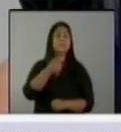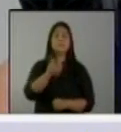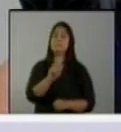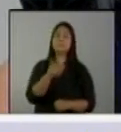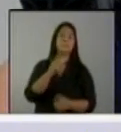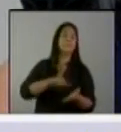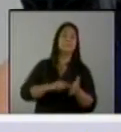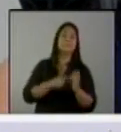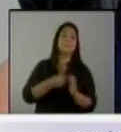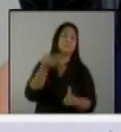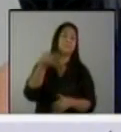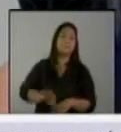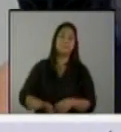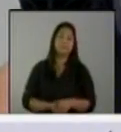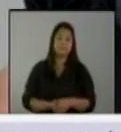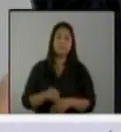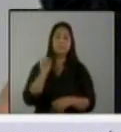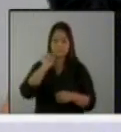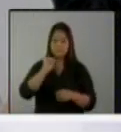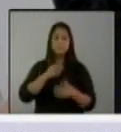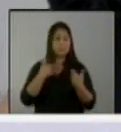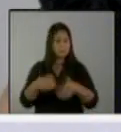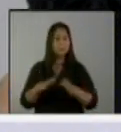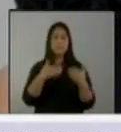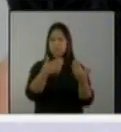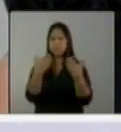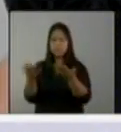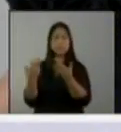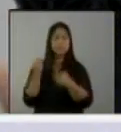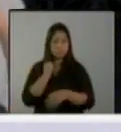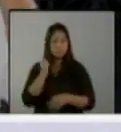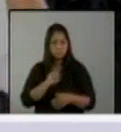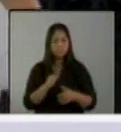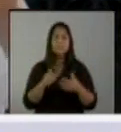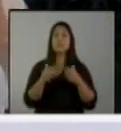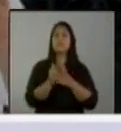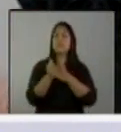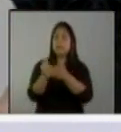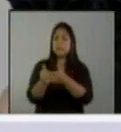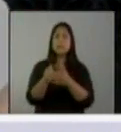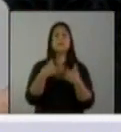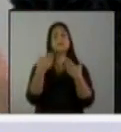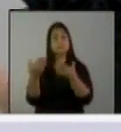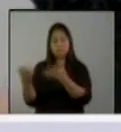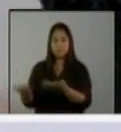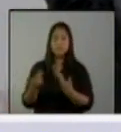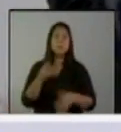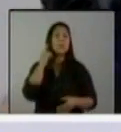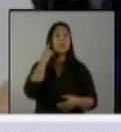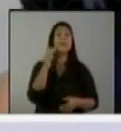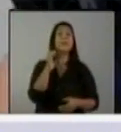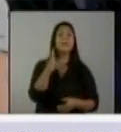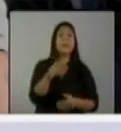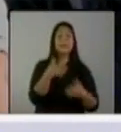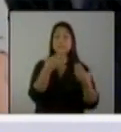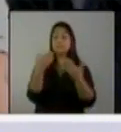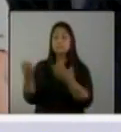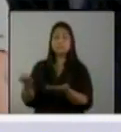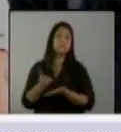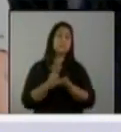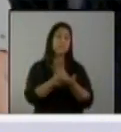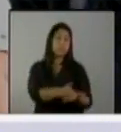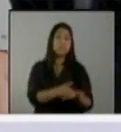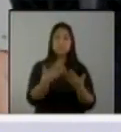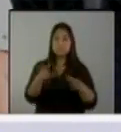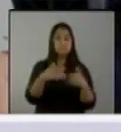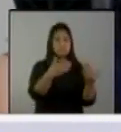la verdad. Están llegando las guías didácticas. Está llegando el poco gel que ha conseguido la ministra a través de aportaciones y donaciones a